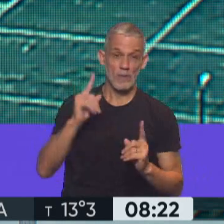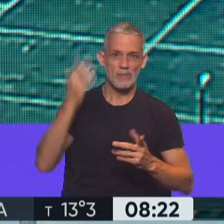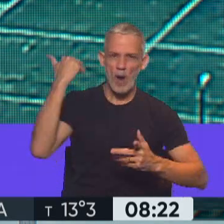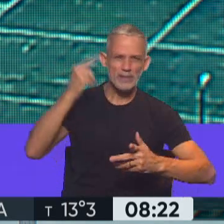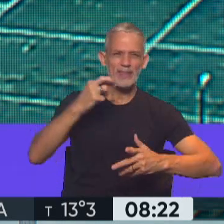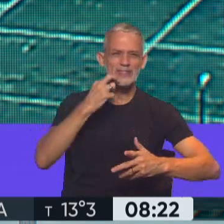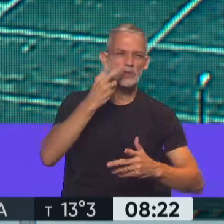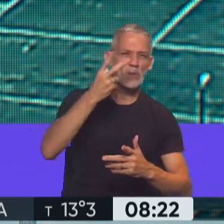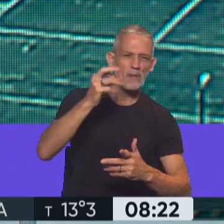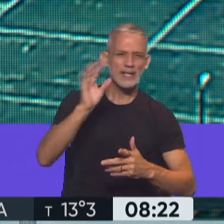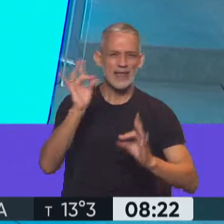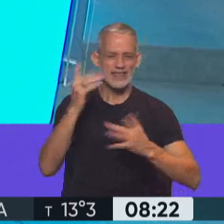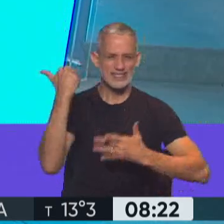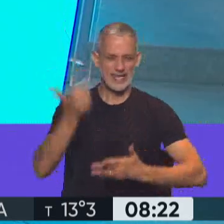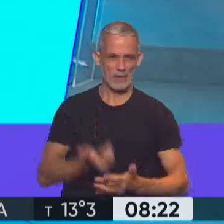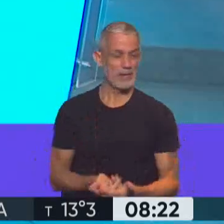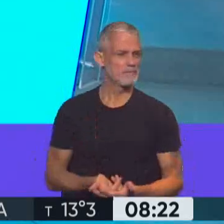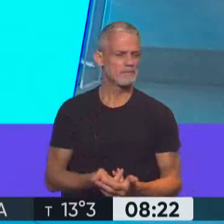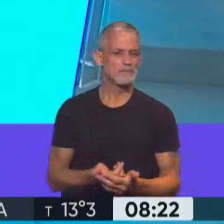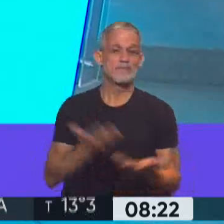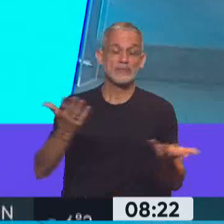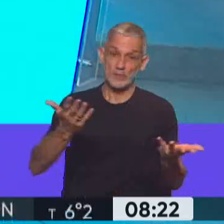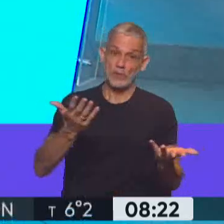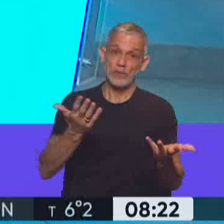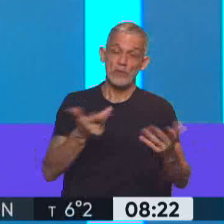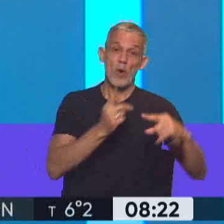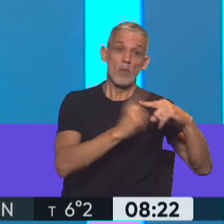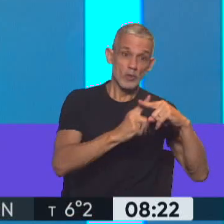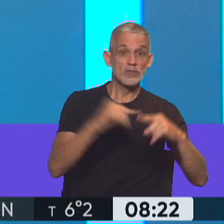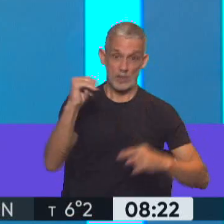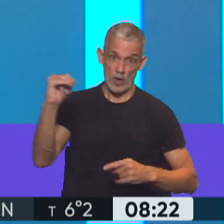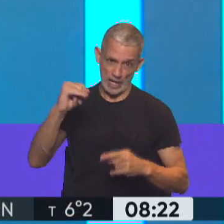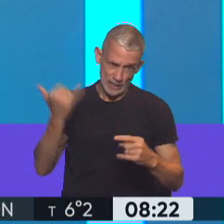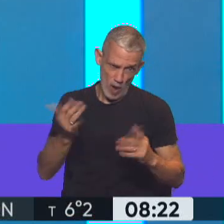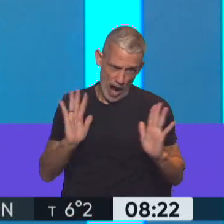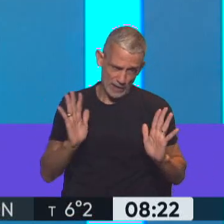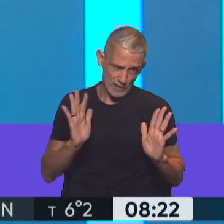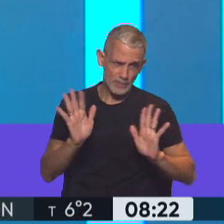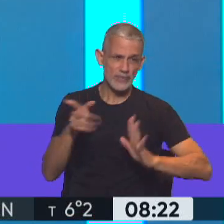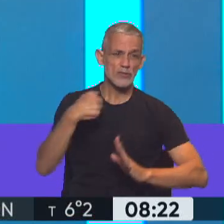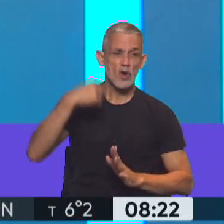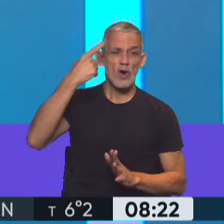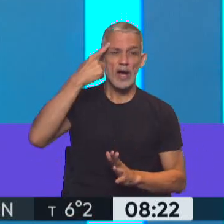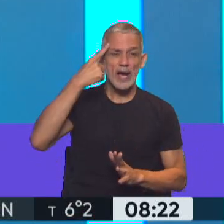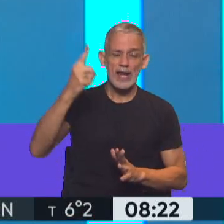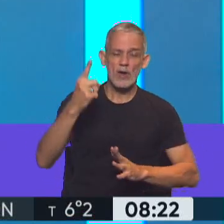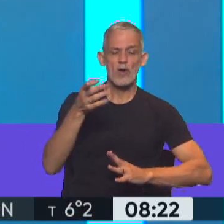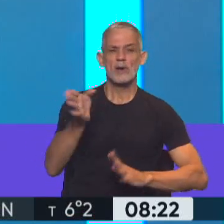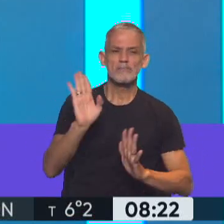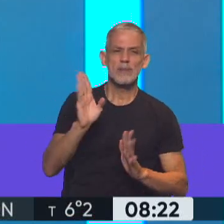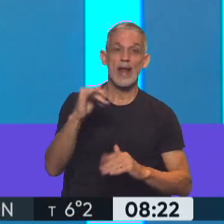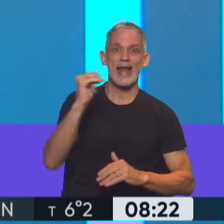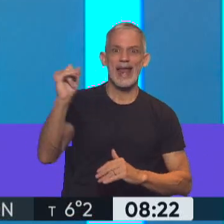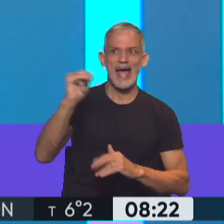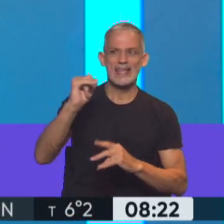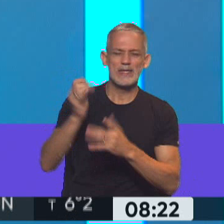sucedió el 19 y 20 de diciembre? Bueno, saldos positivos y negativos. Por ahí yo creo que uno de los negativos, que